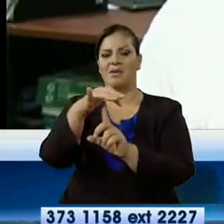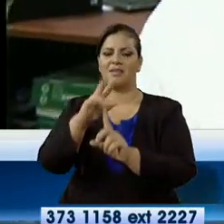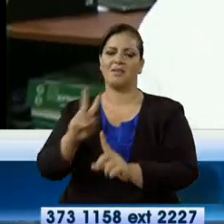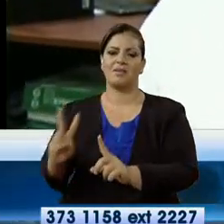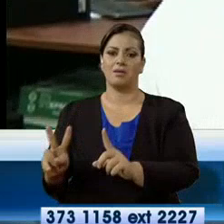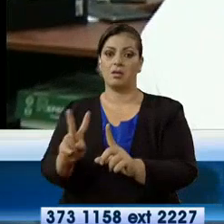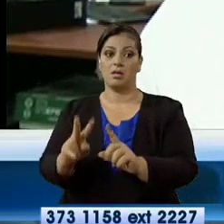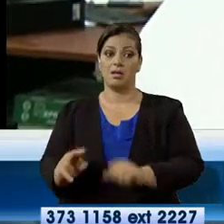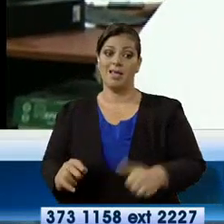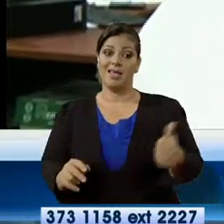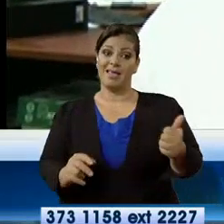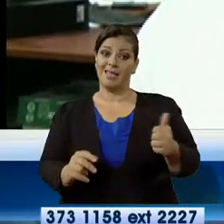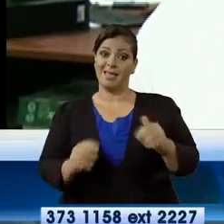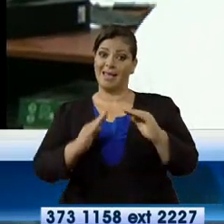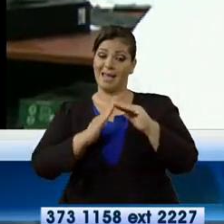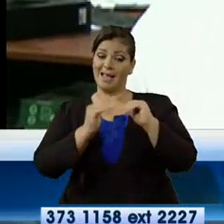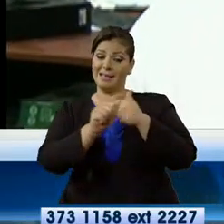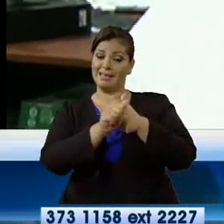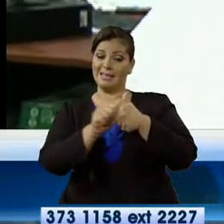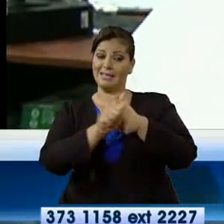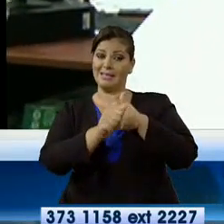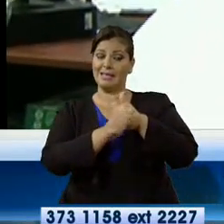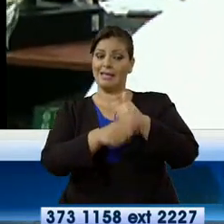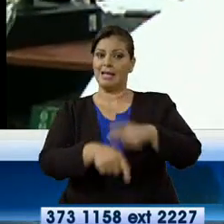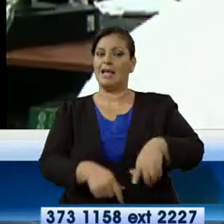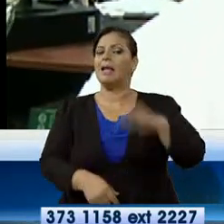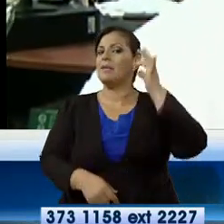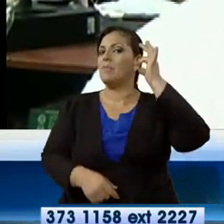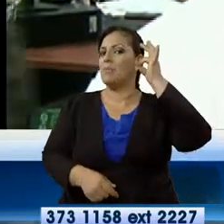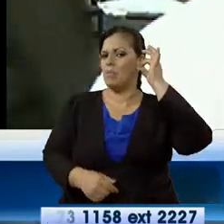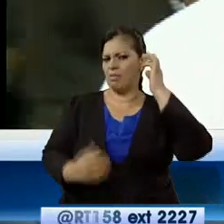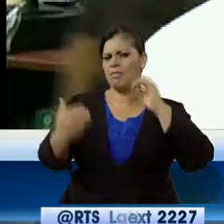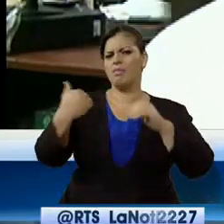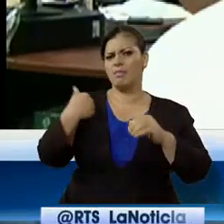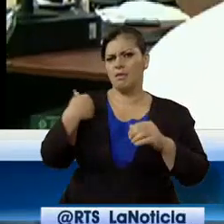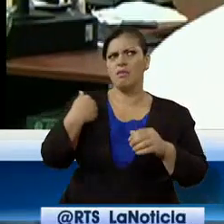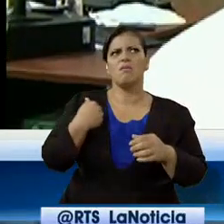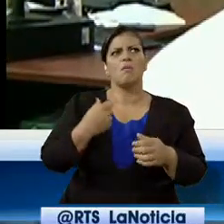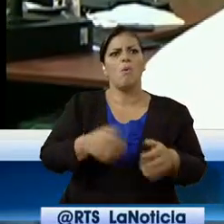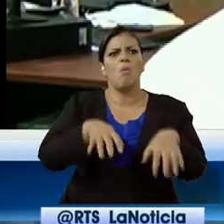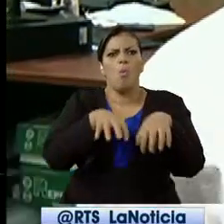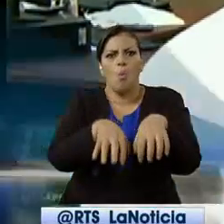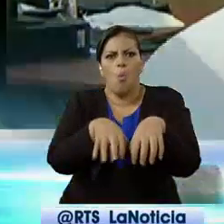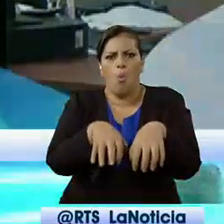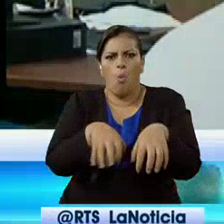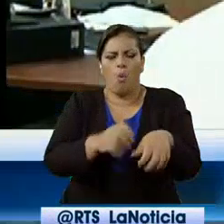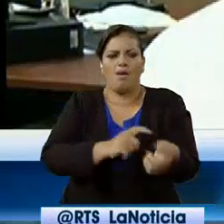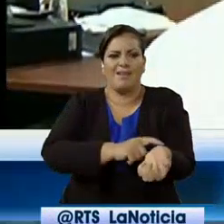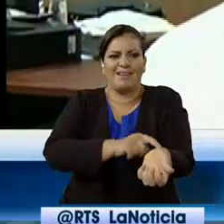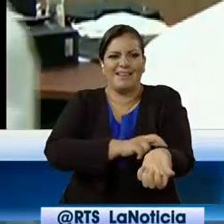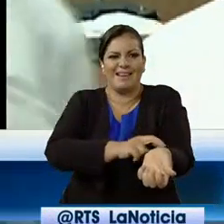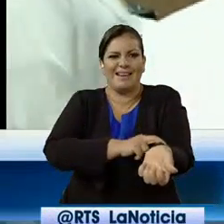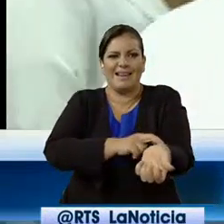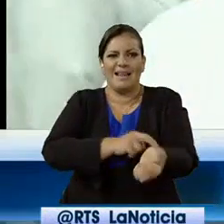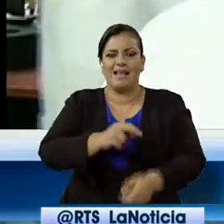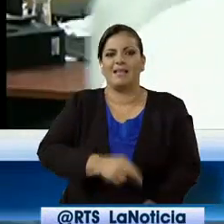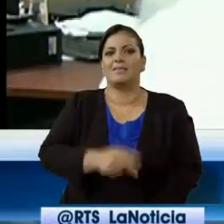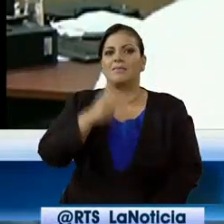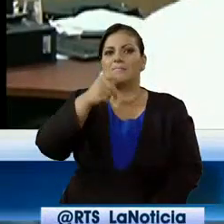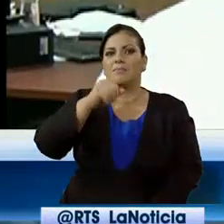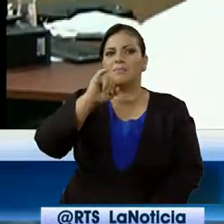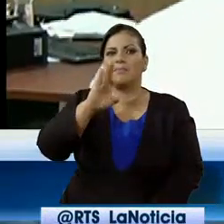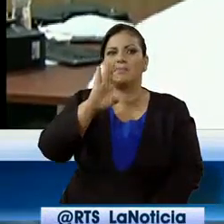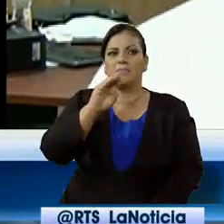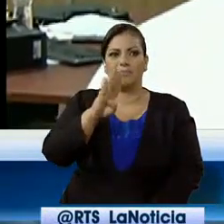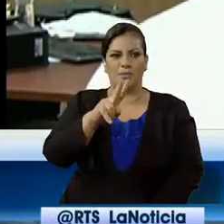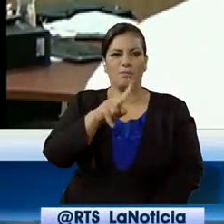a un pifor, esos asesinos. Lo afloja en el parque de la frente lo hizo ocupar el animal. Posteriormente